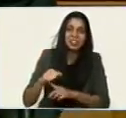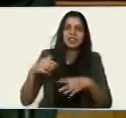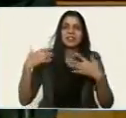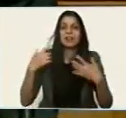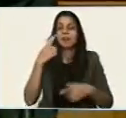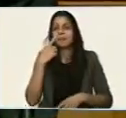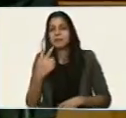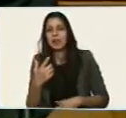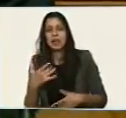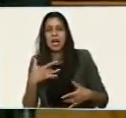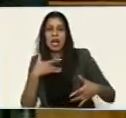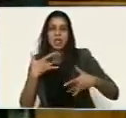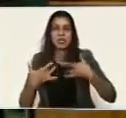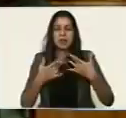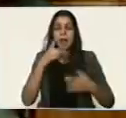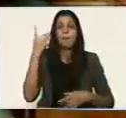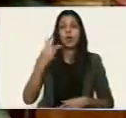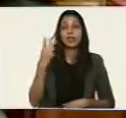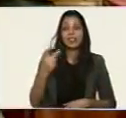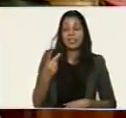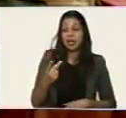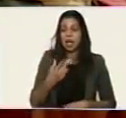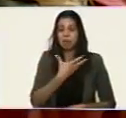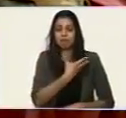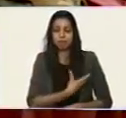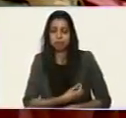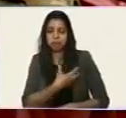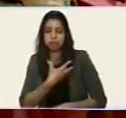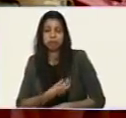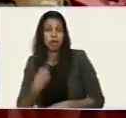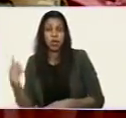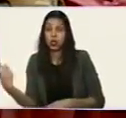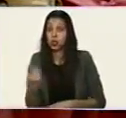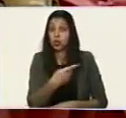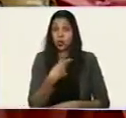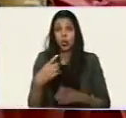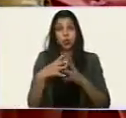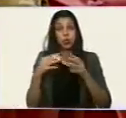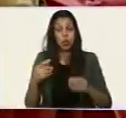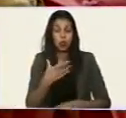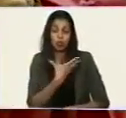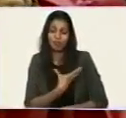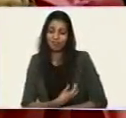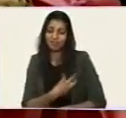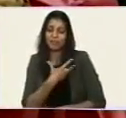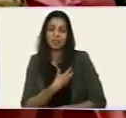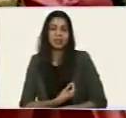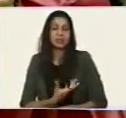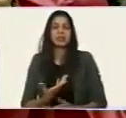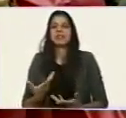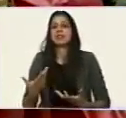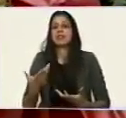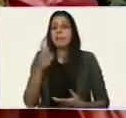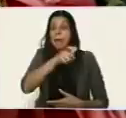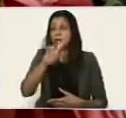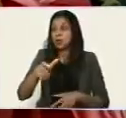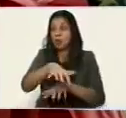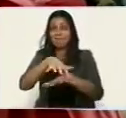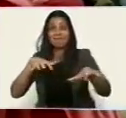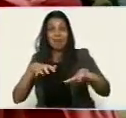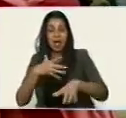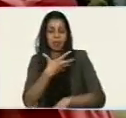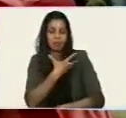en las actividades políticas que, en la cual acompañamos al presidente. El desánimo de nuestra